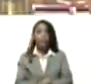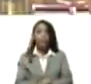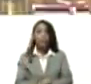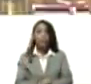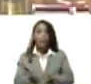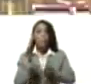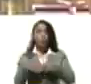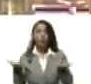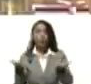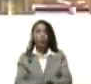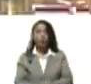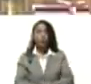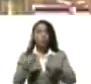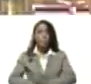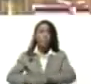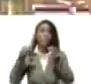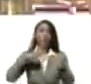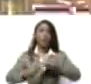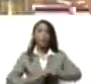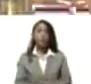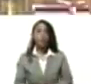y primera semana